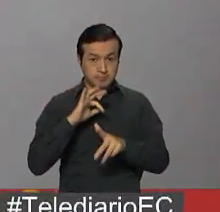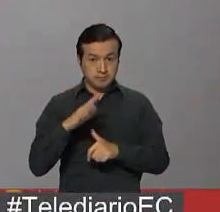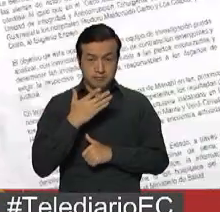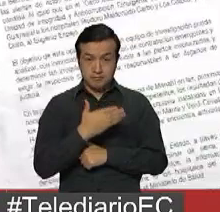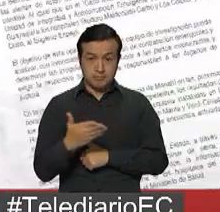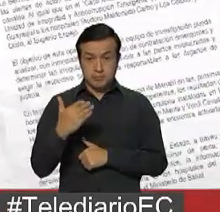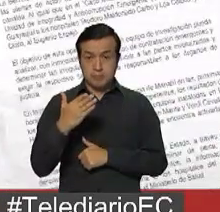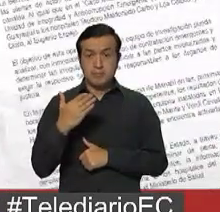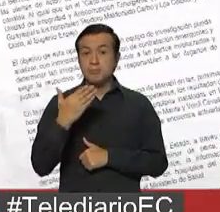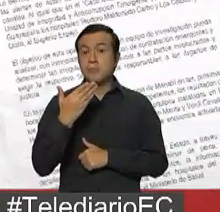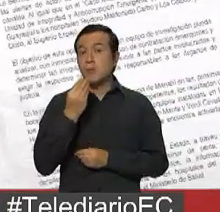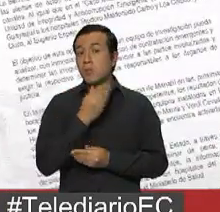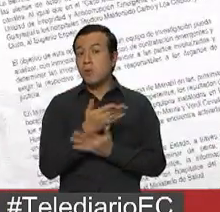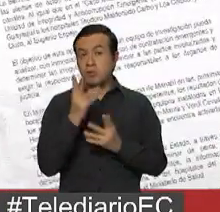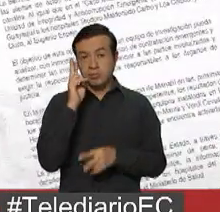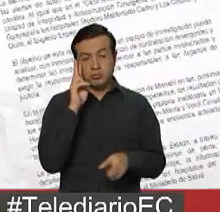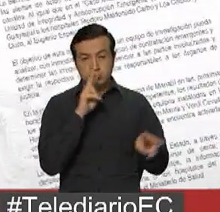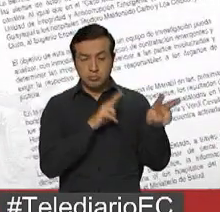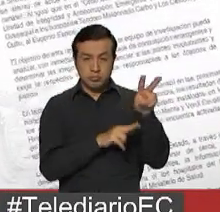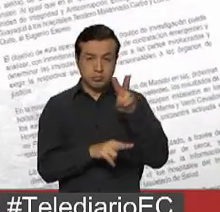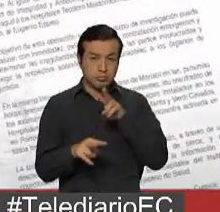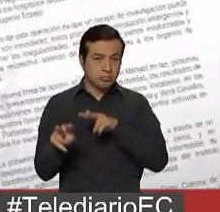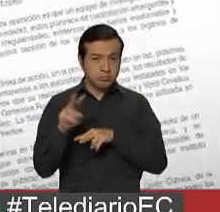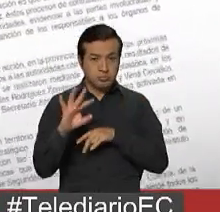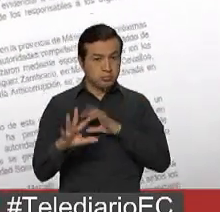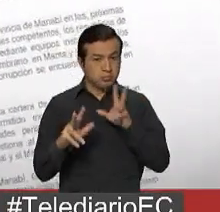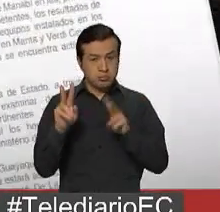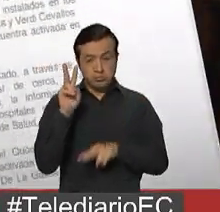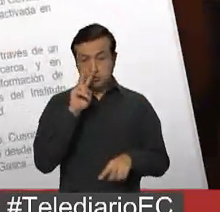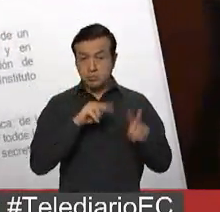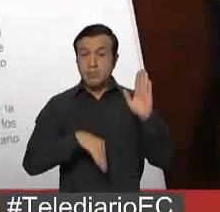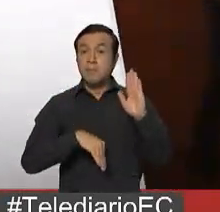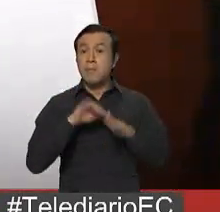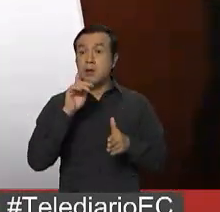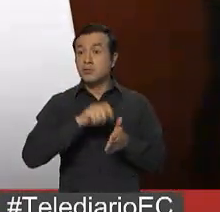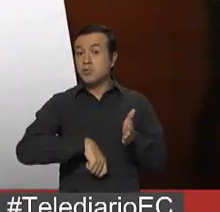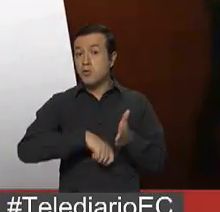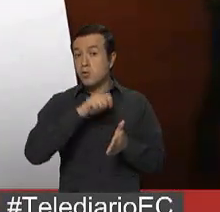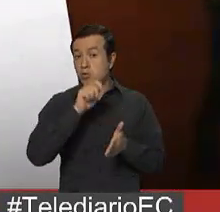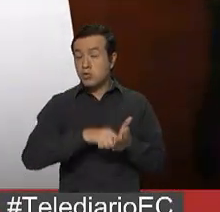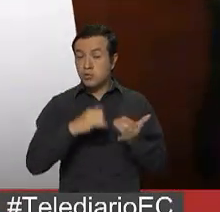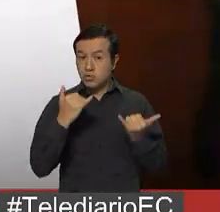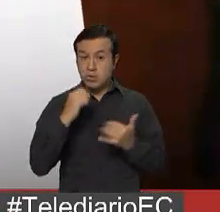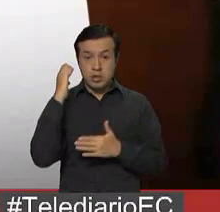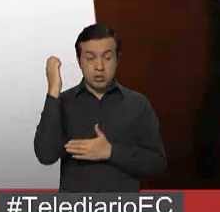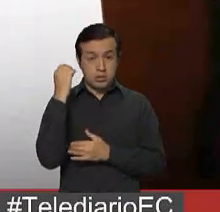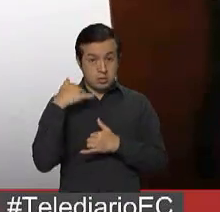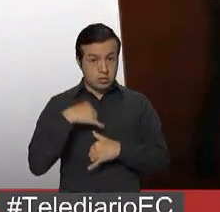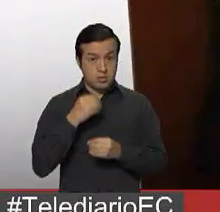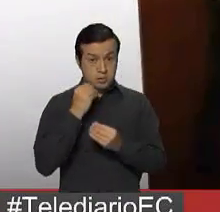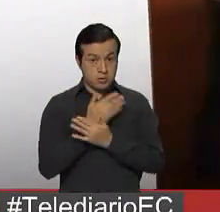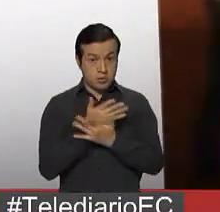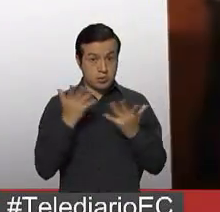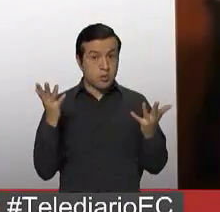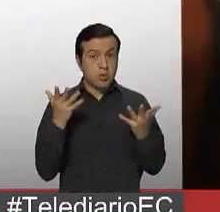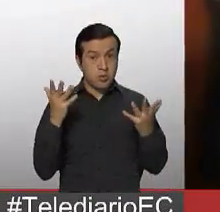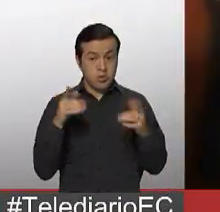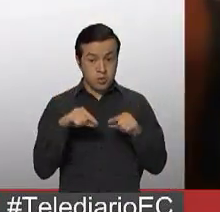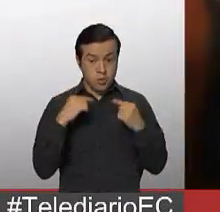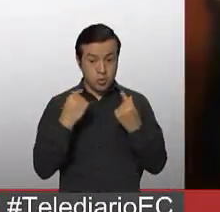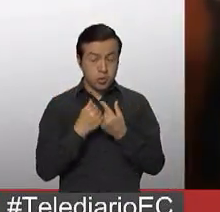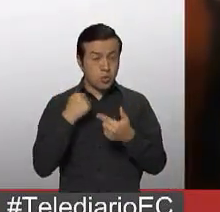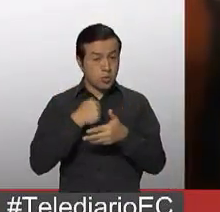puntualizó que analiza cada una de las alertas de corrupción sobre todo de contrataciones en esta emergencia y anunció el despliegue de unidades